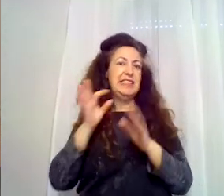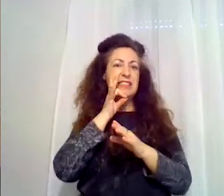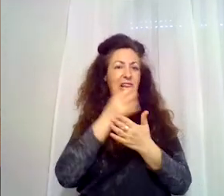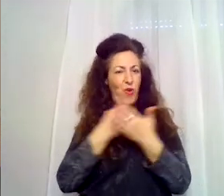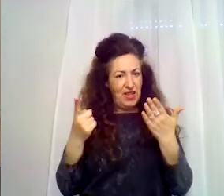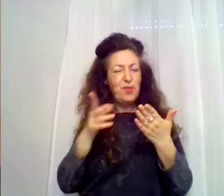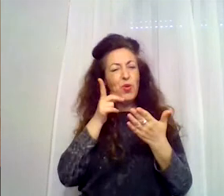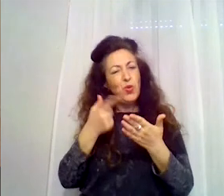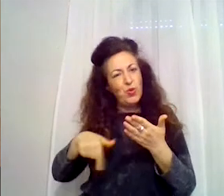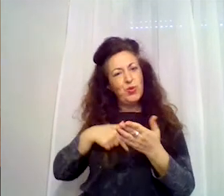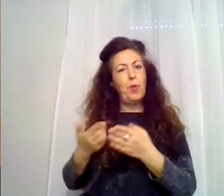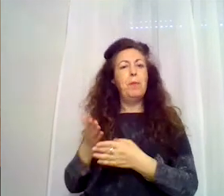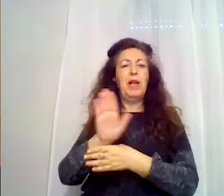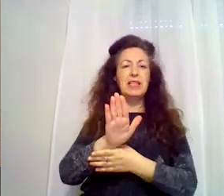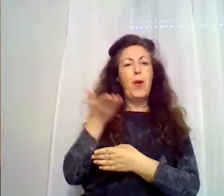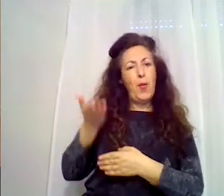¿Más preguntas?